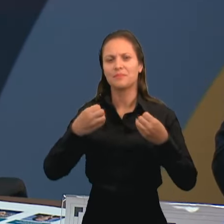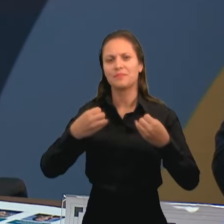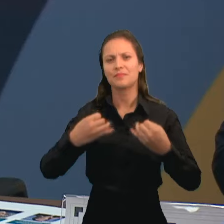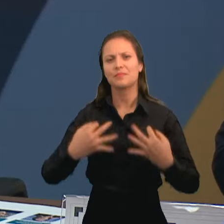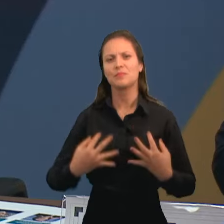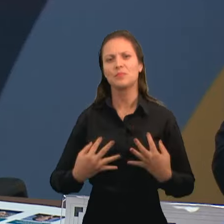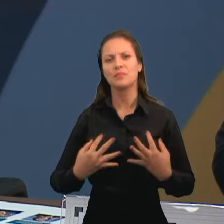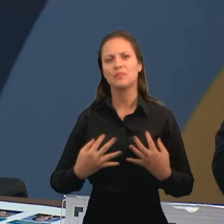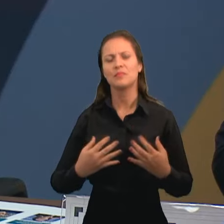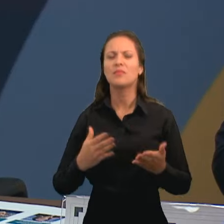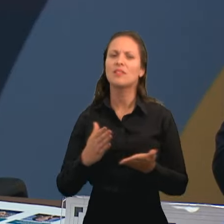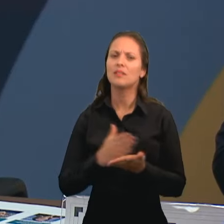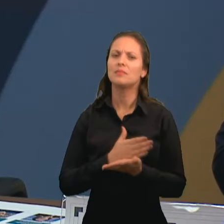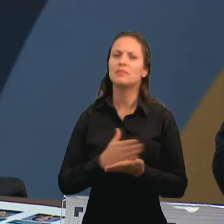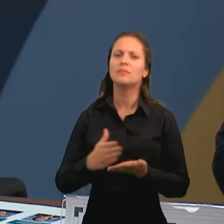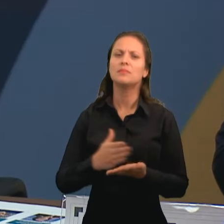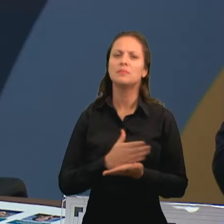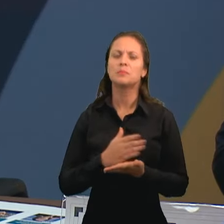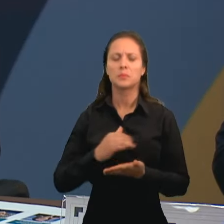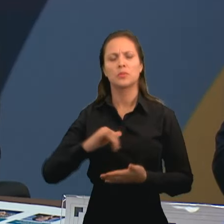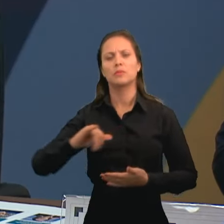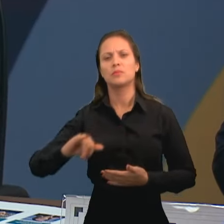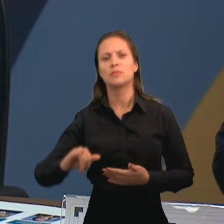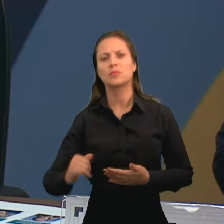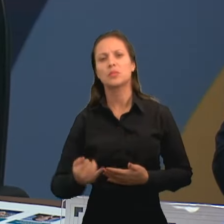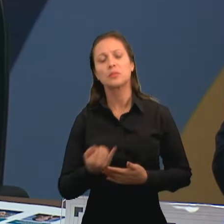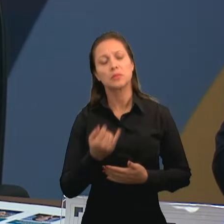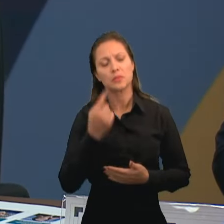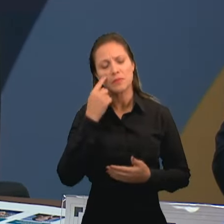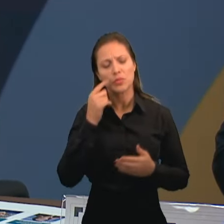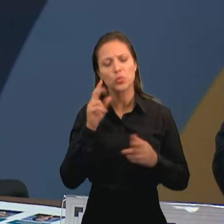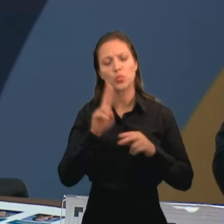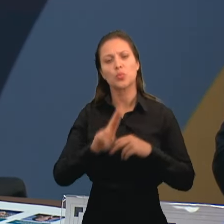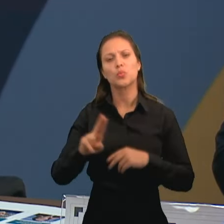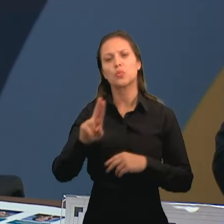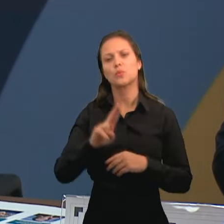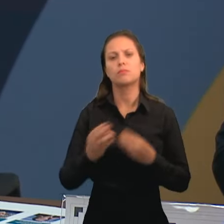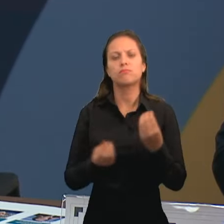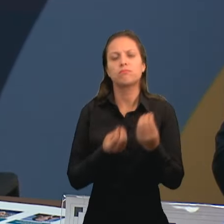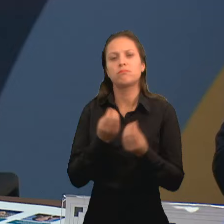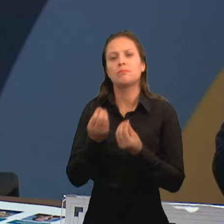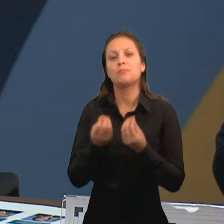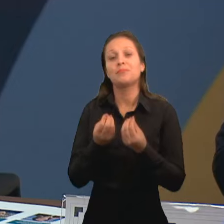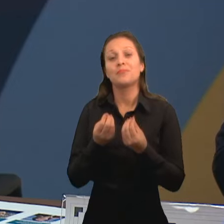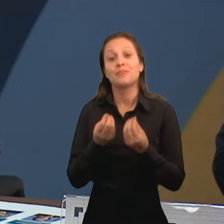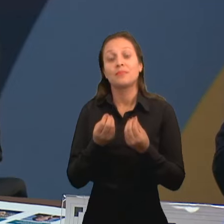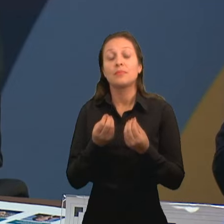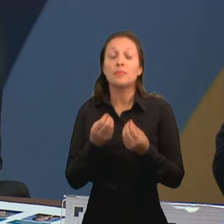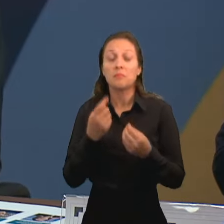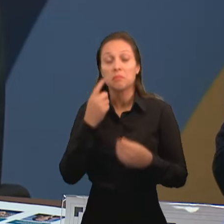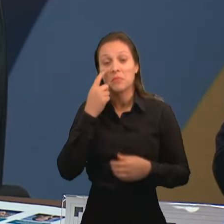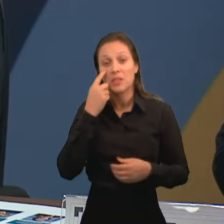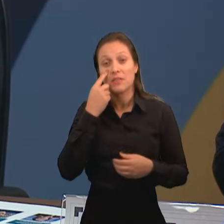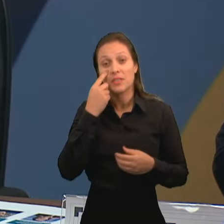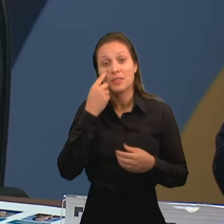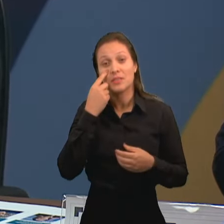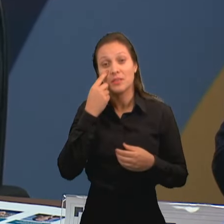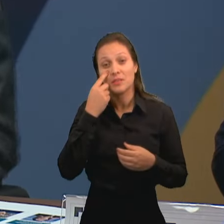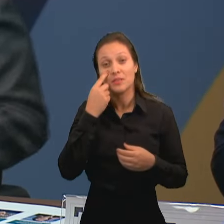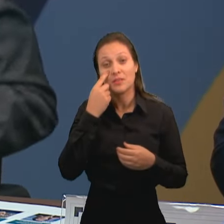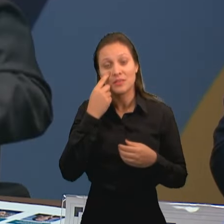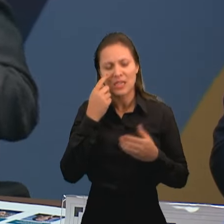en los discursos anteriores sobre algunas de las oportunidades de las aplicaciones de la tecnología. Parece que cada